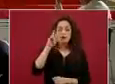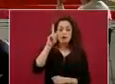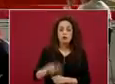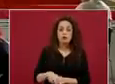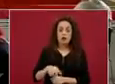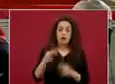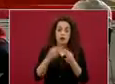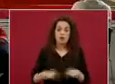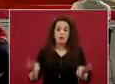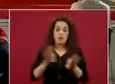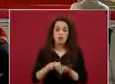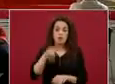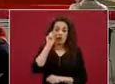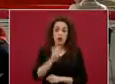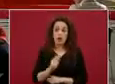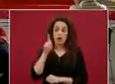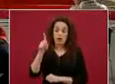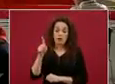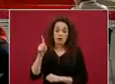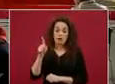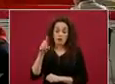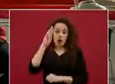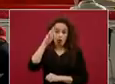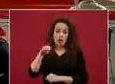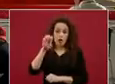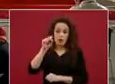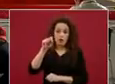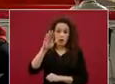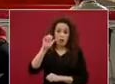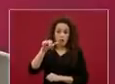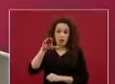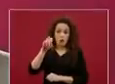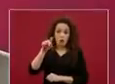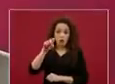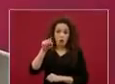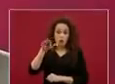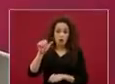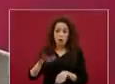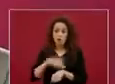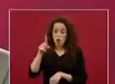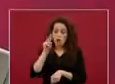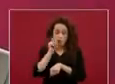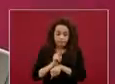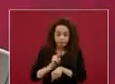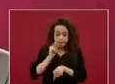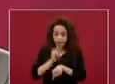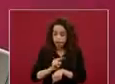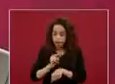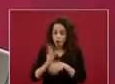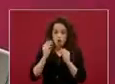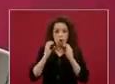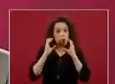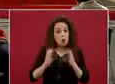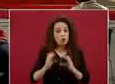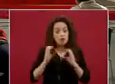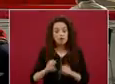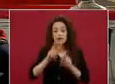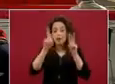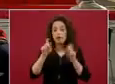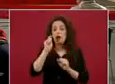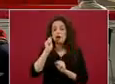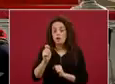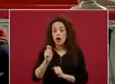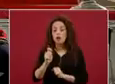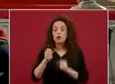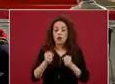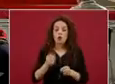secretario de Educación Pública, el maestro Esteban Moctezuma Barragán, que le ha dado un seguimiento muy cuidadoso al tema de la seguridad sanitaria